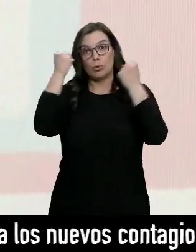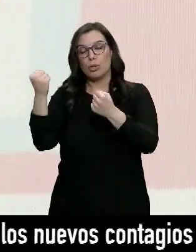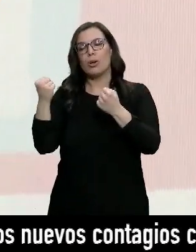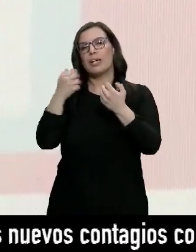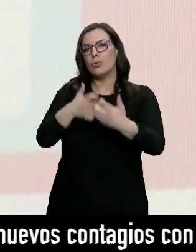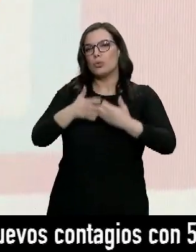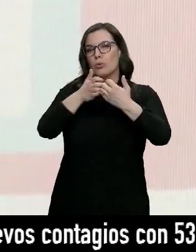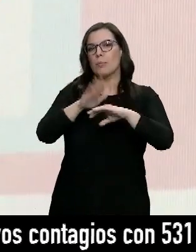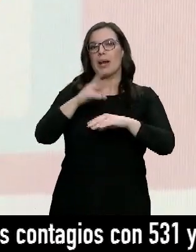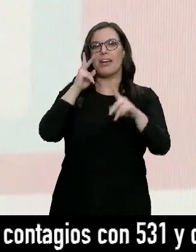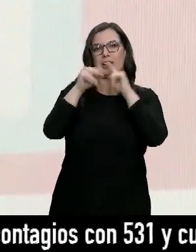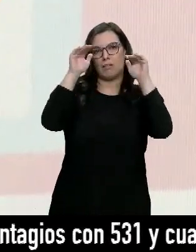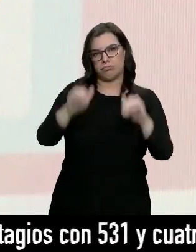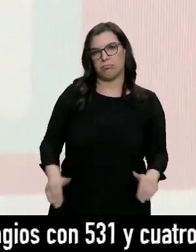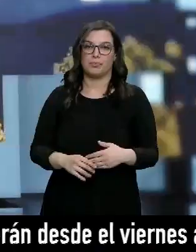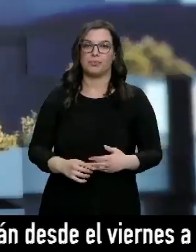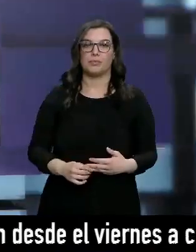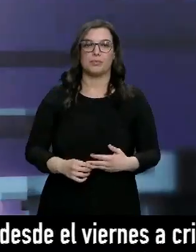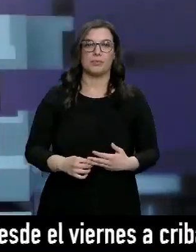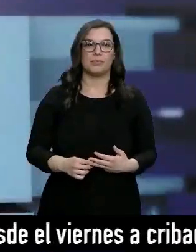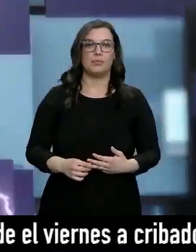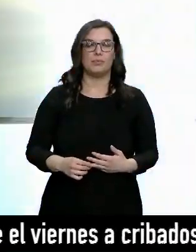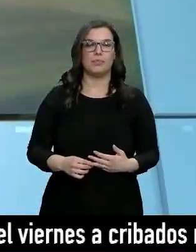vez sean menos.